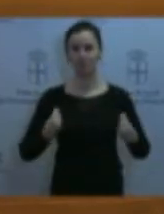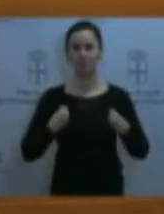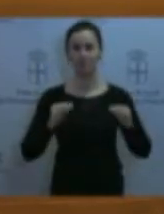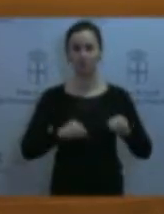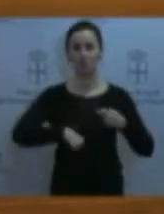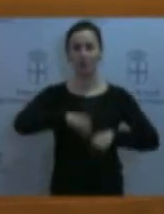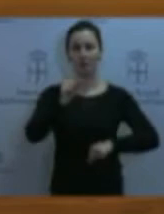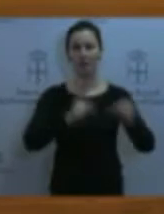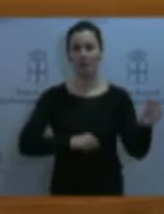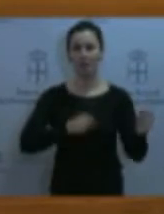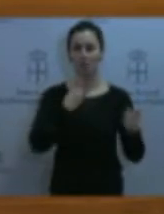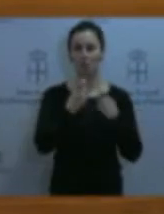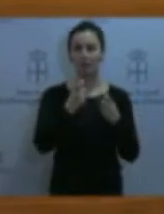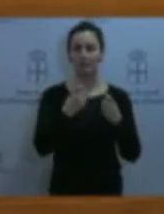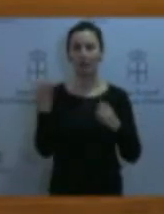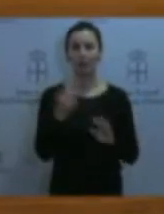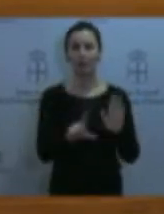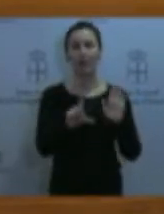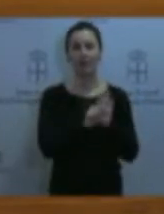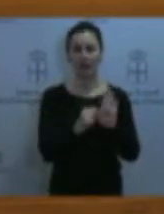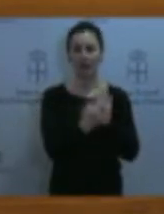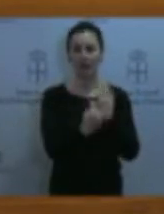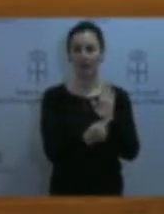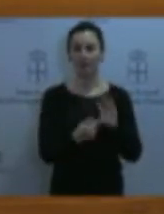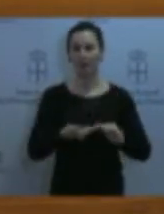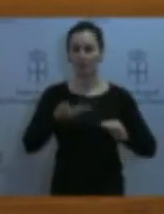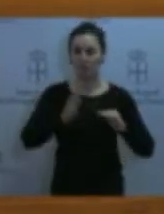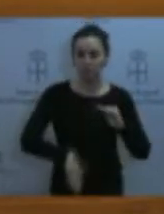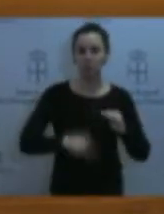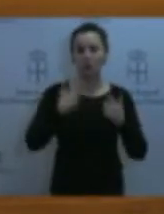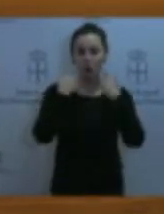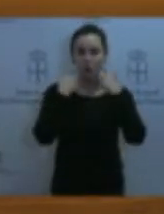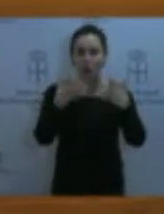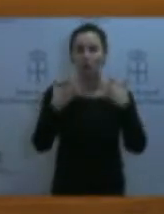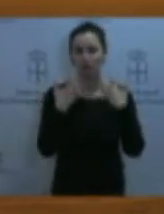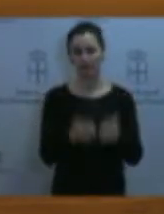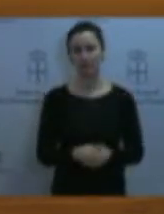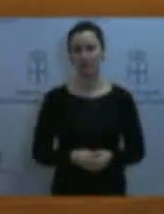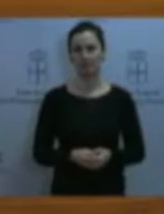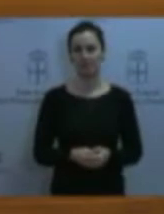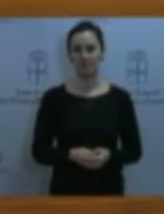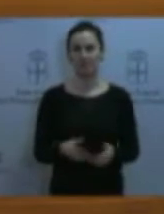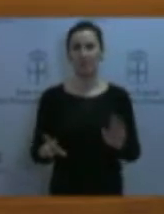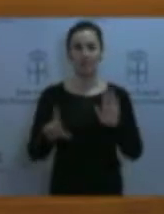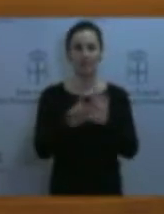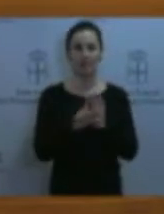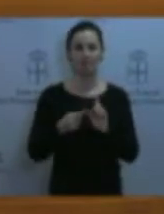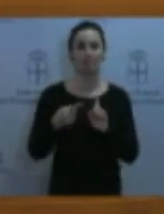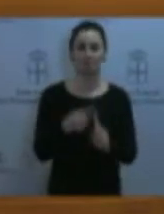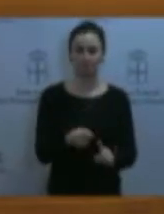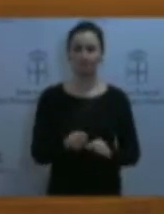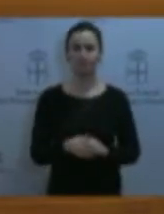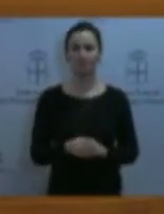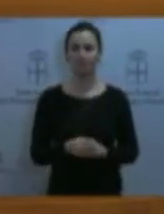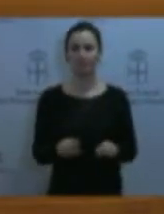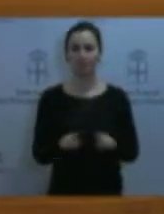ley las desigualdades, que haya una legislación para que no haya desigualdad a nivel laboral